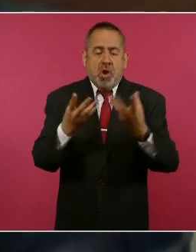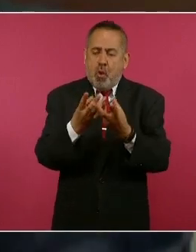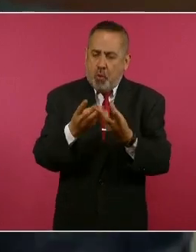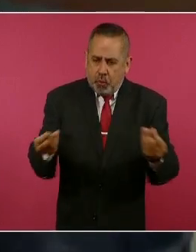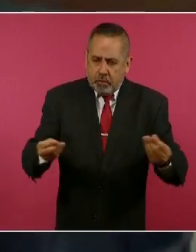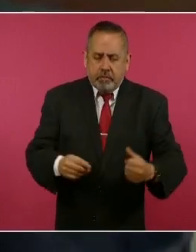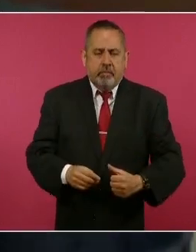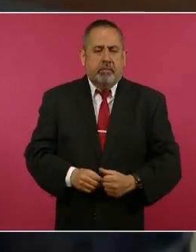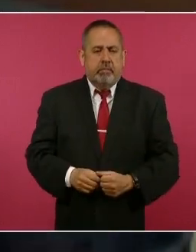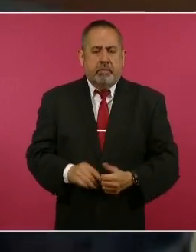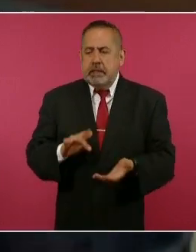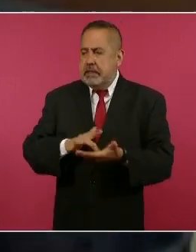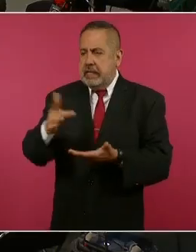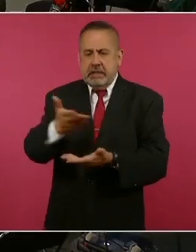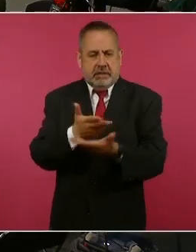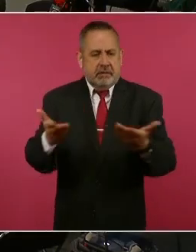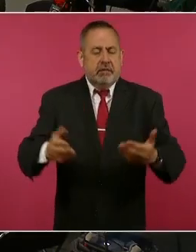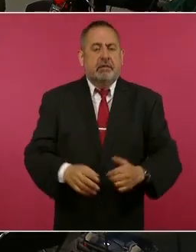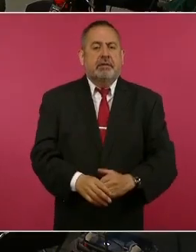Gracias, señor presidente.